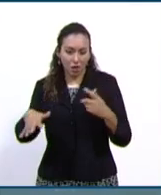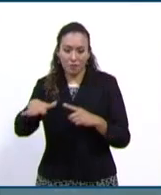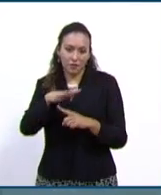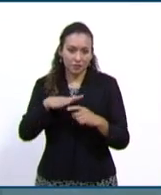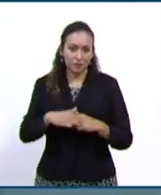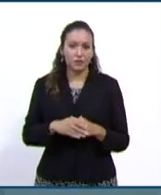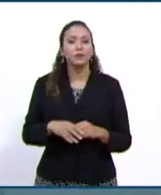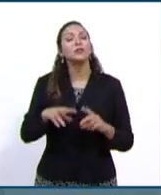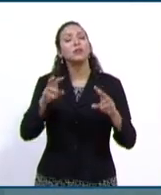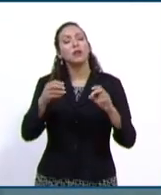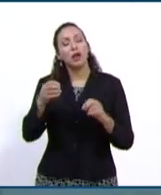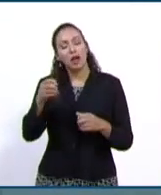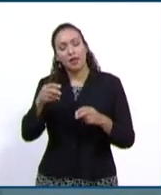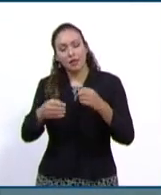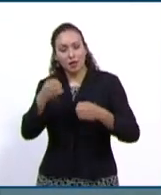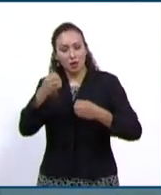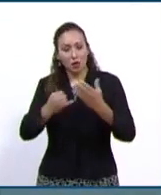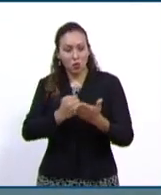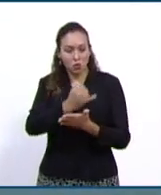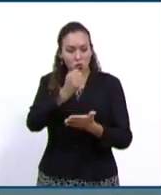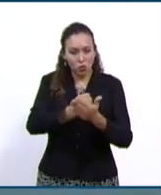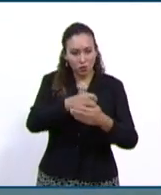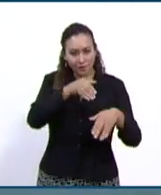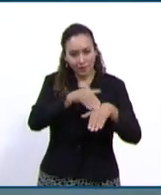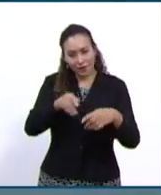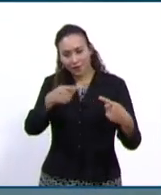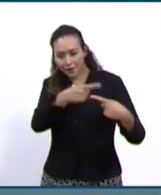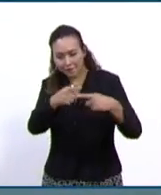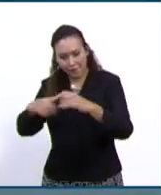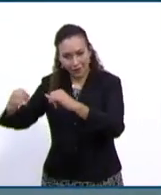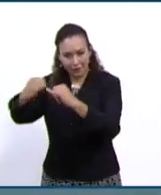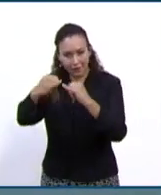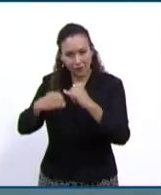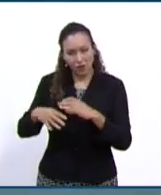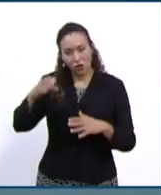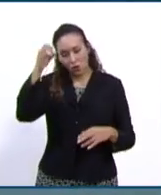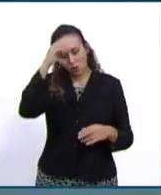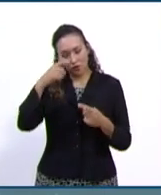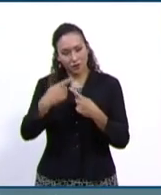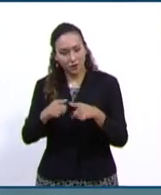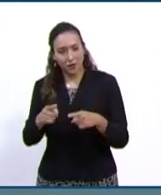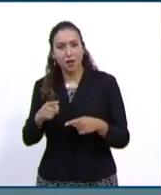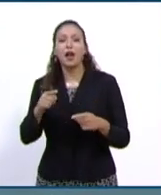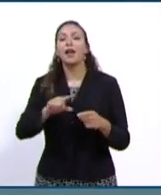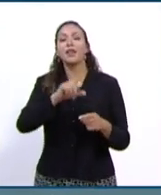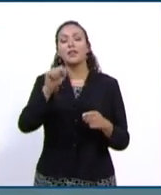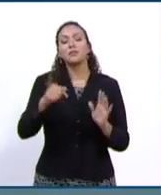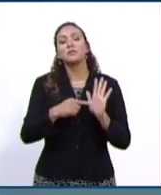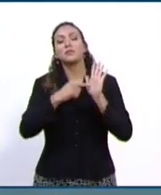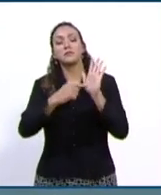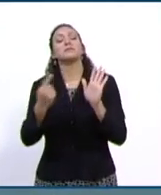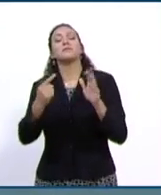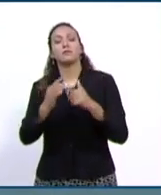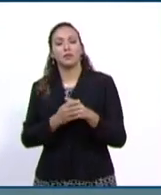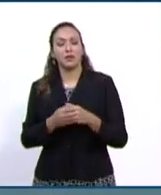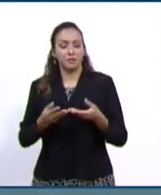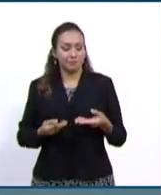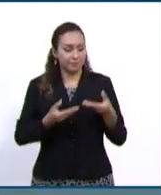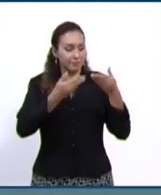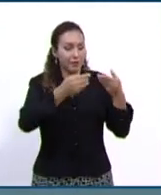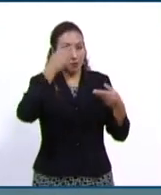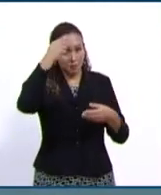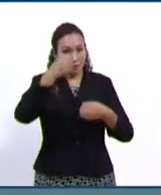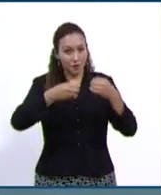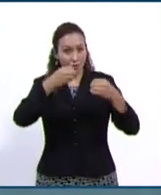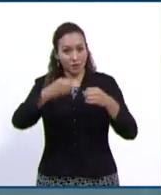entre órganos jurisdiccionales de distintas especializaciones. Corresponderá conocer de la contradicción al Pleno Regional que